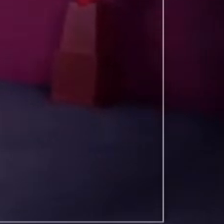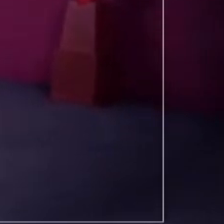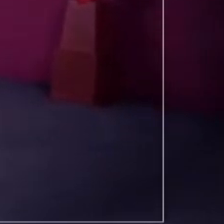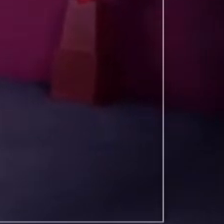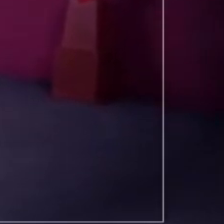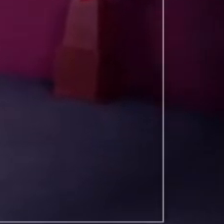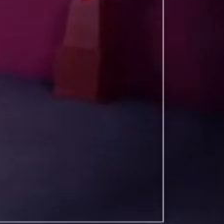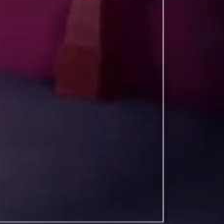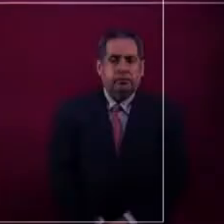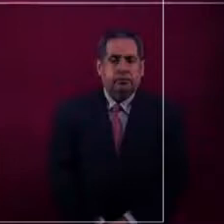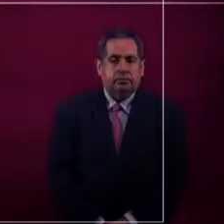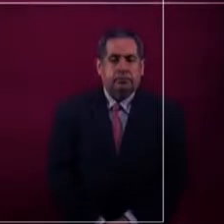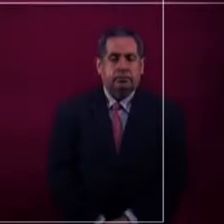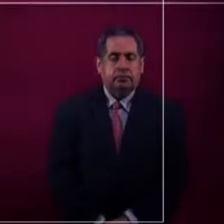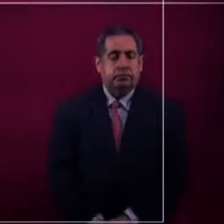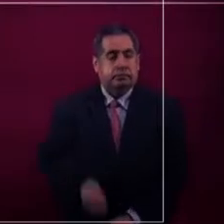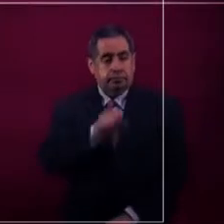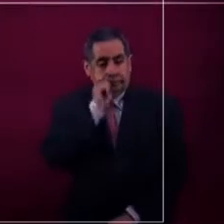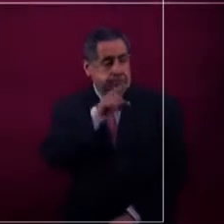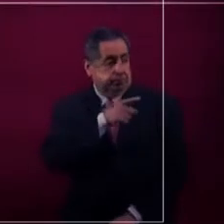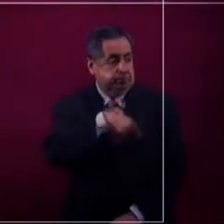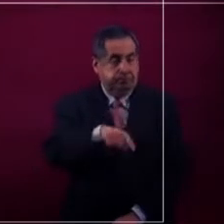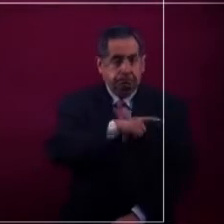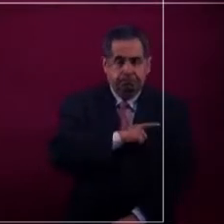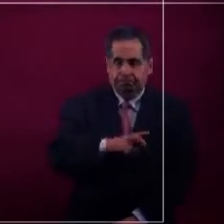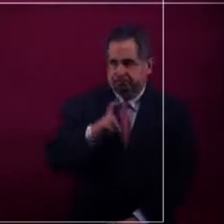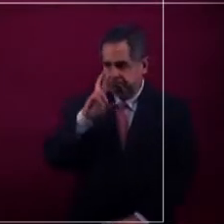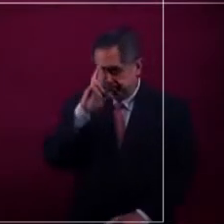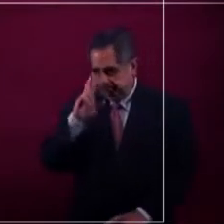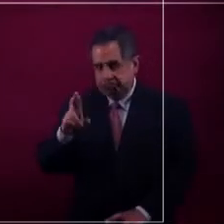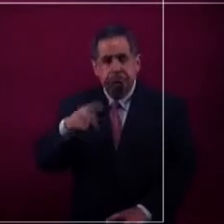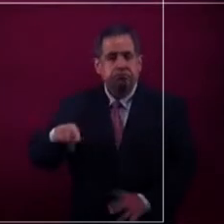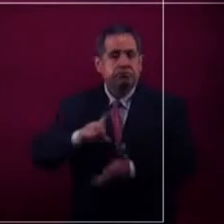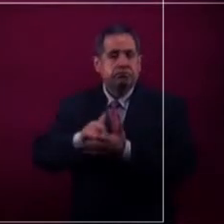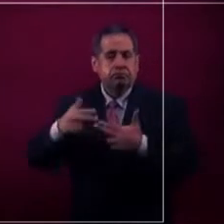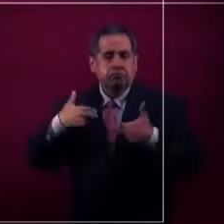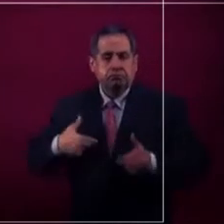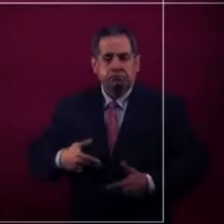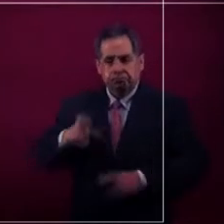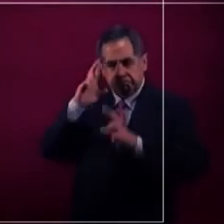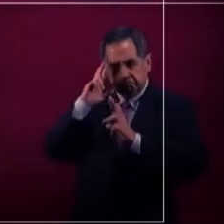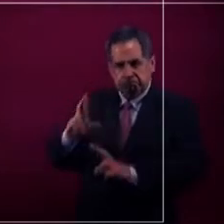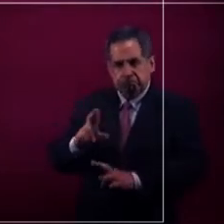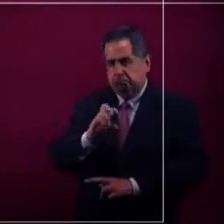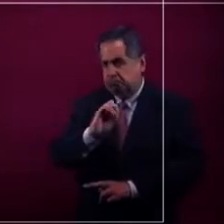y se respetan los derechos humanos.